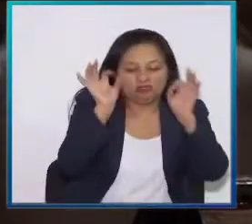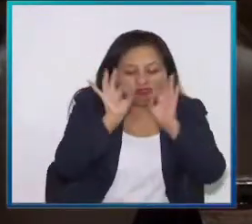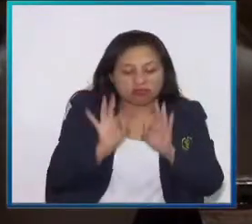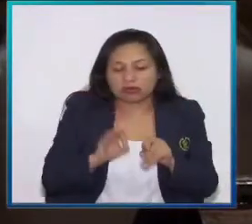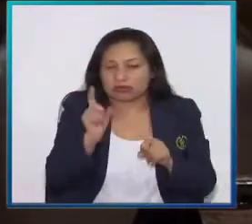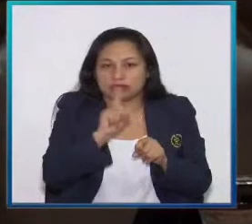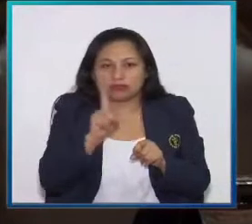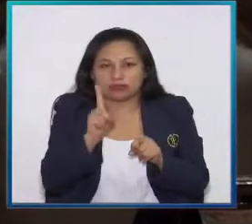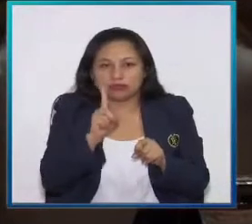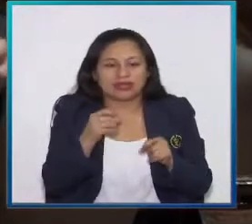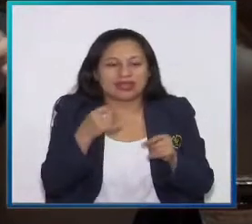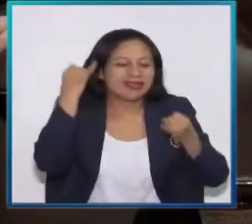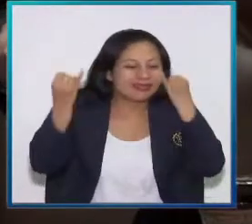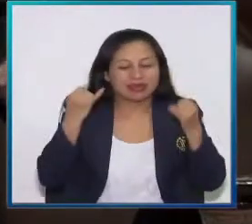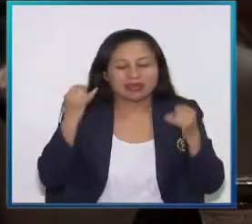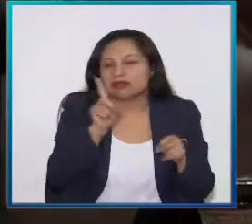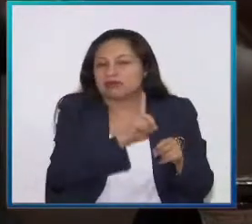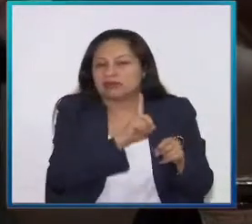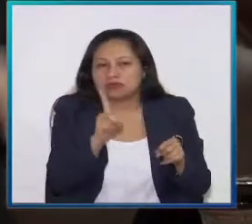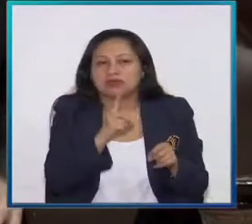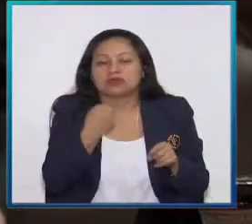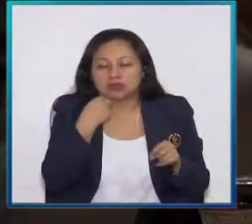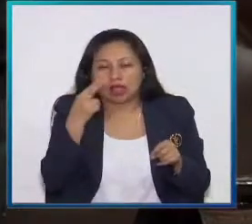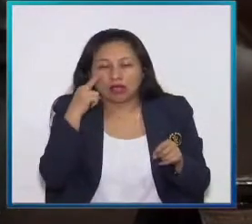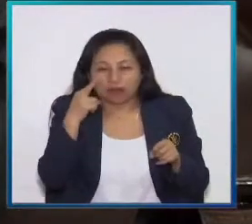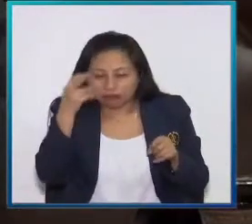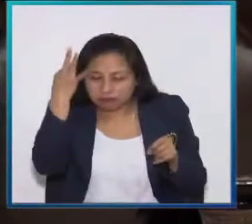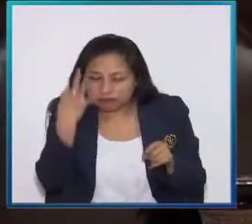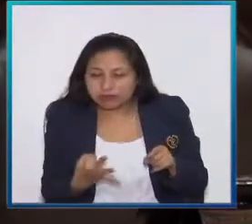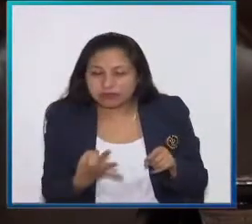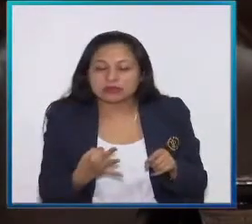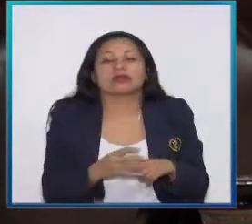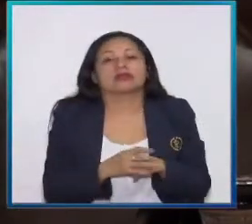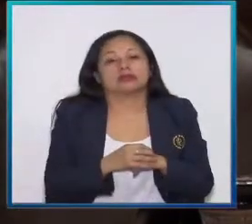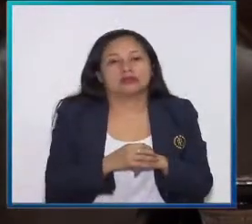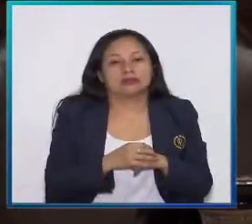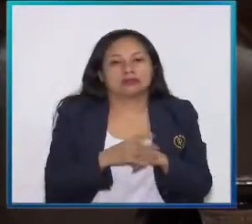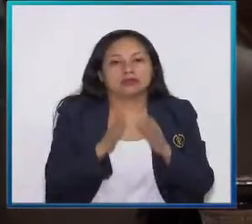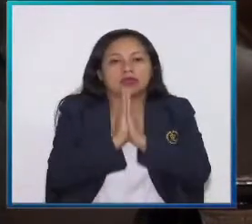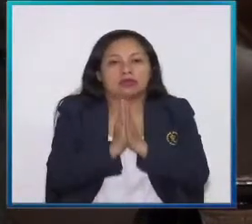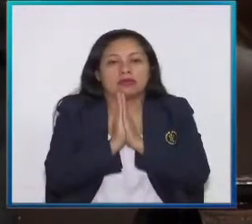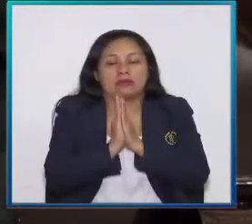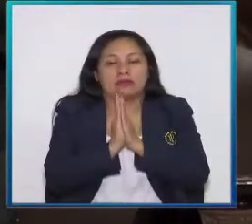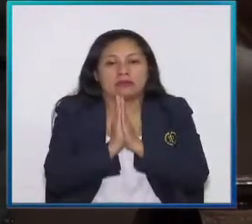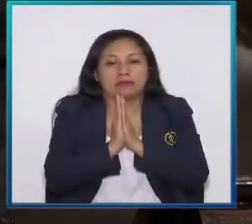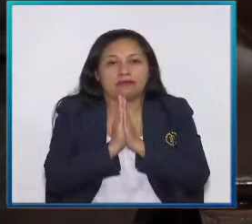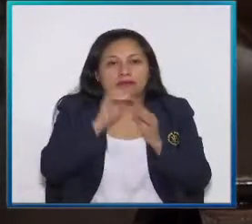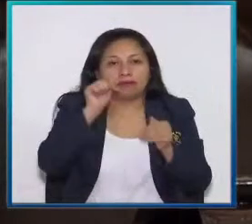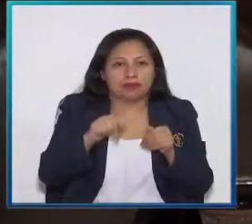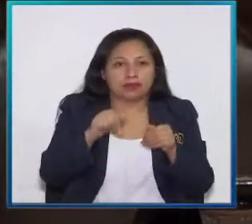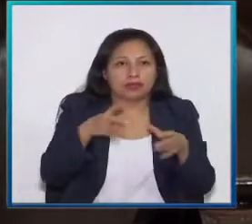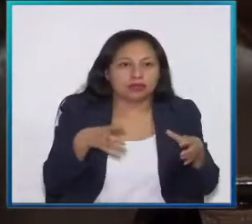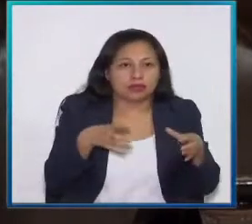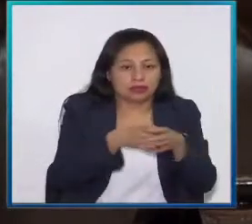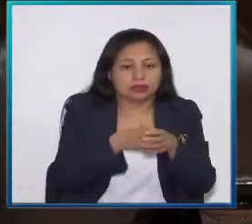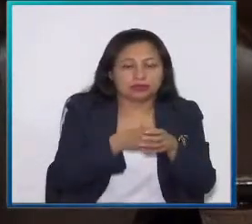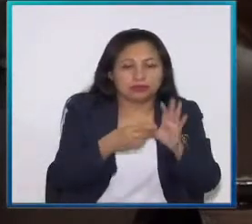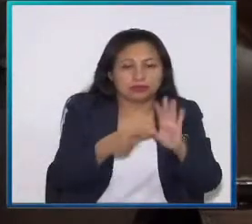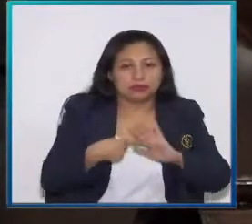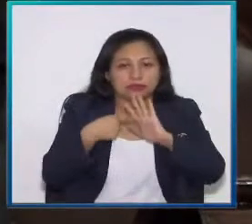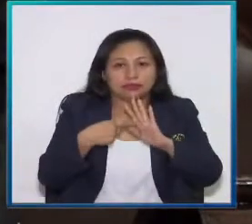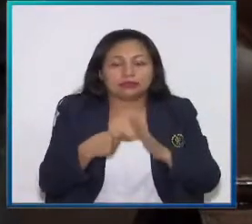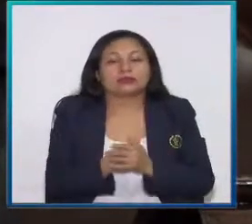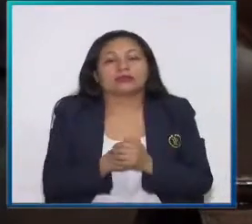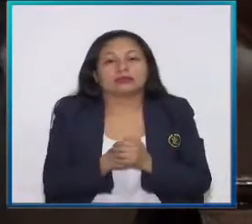condiciones subjetivas y discrecionales. Les pedimos a esta comisión de